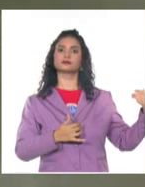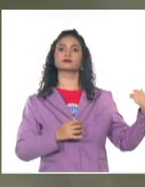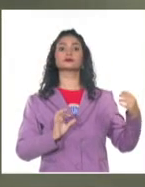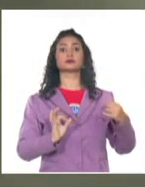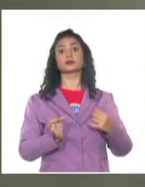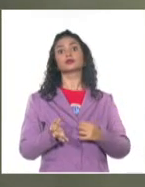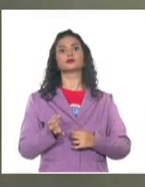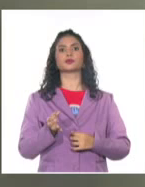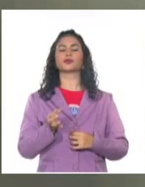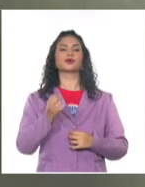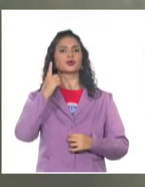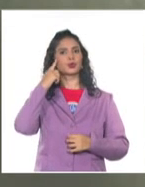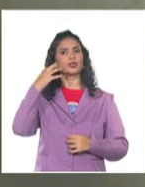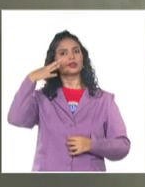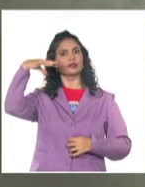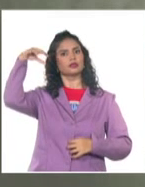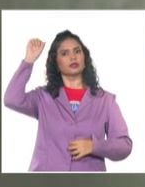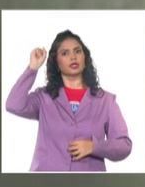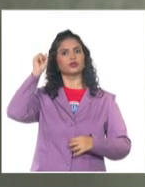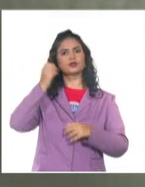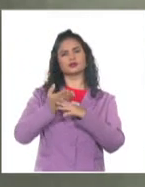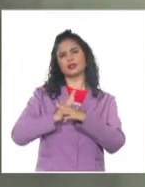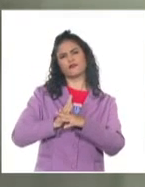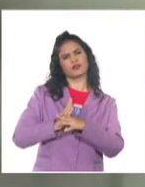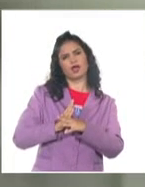tiene sentido y